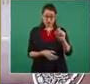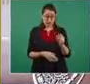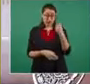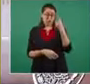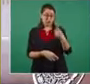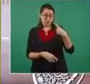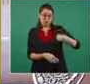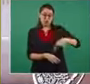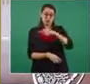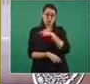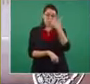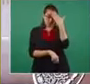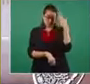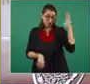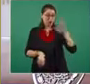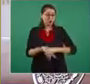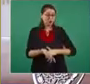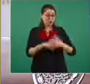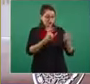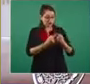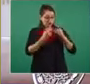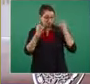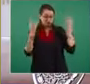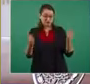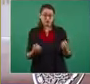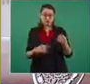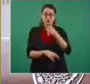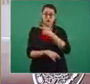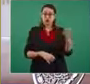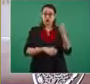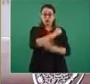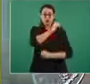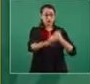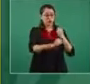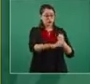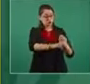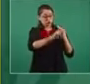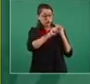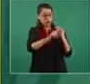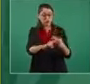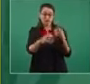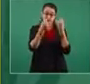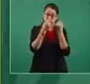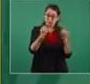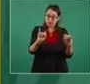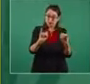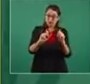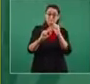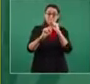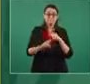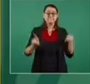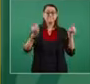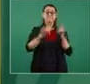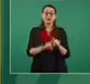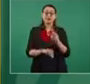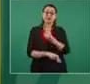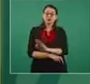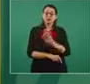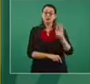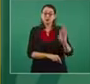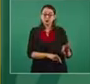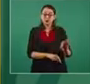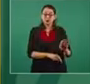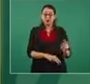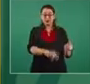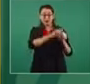200 años de nuestra independencia, y también coincide de que hace